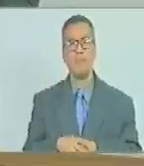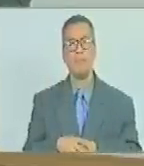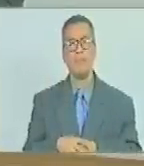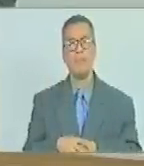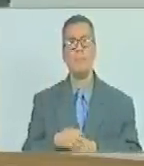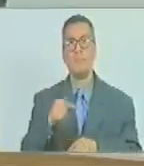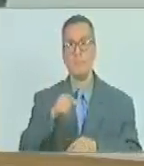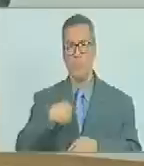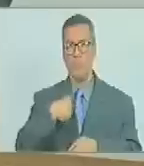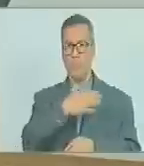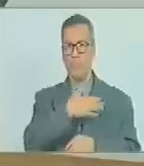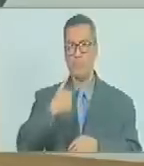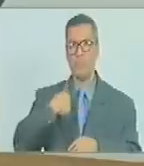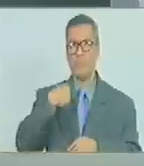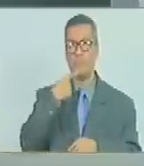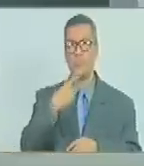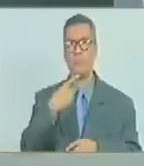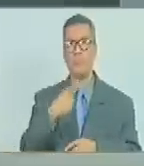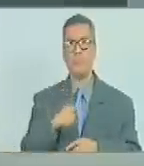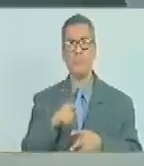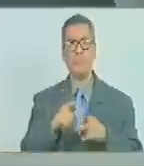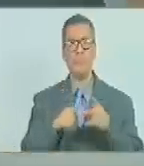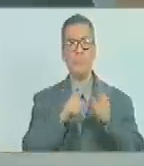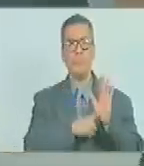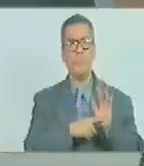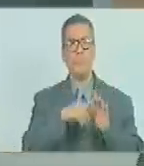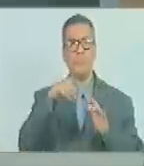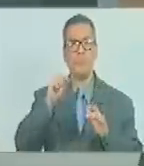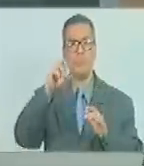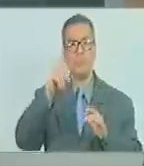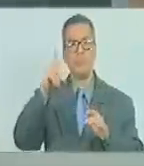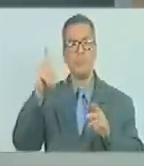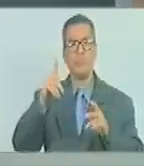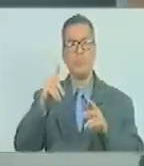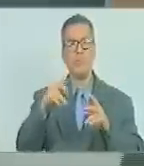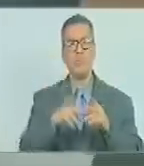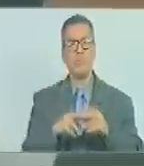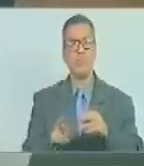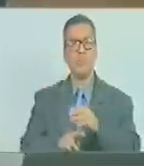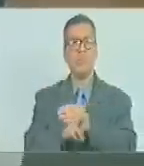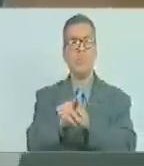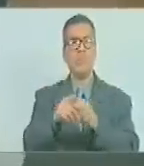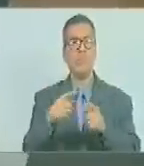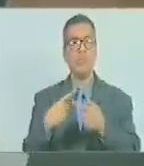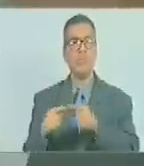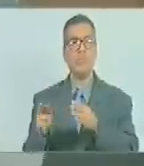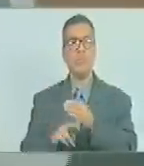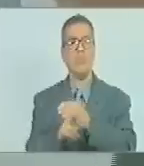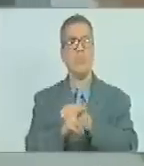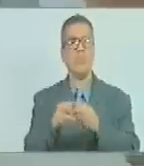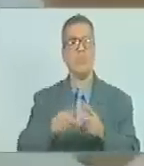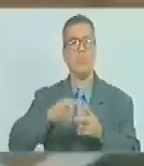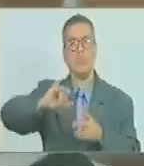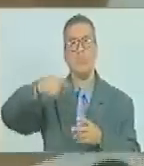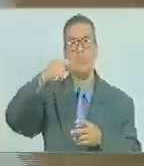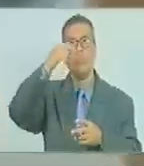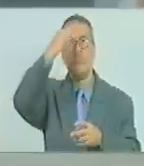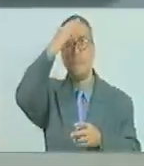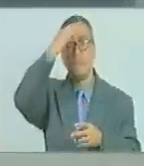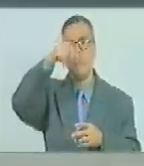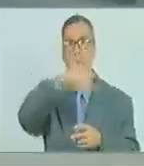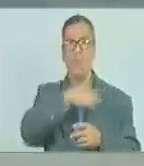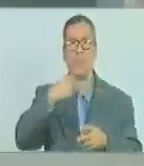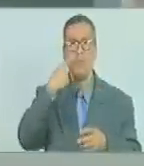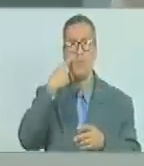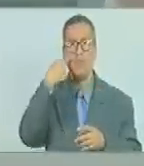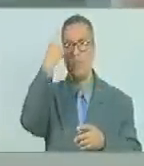Yo quisiera, esta es la rata de Smolansky con la rata de Vecchio, con la rata de Julio Borges, pero yo quisiera es que le